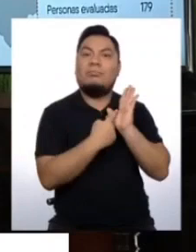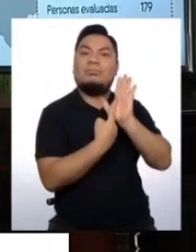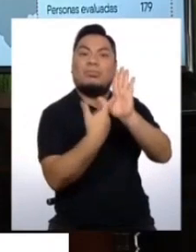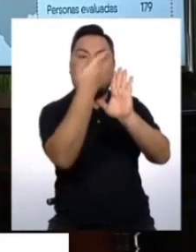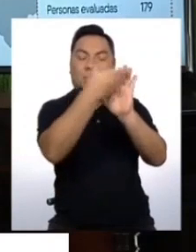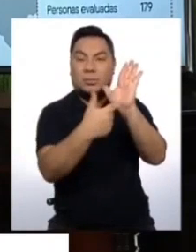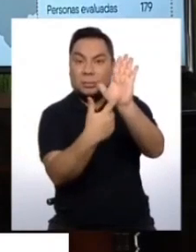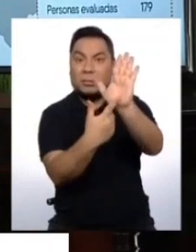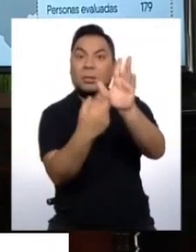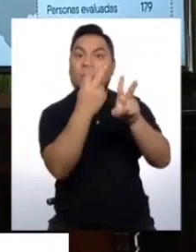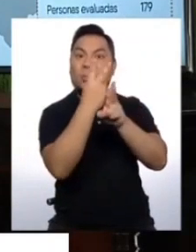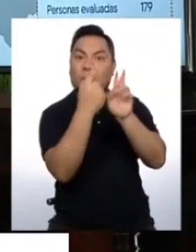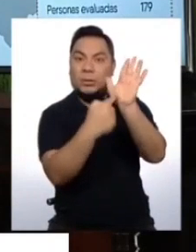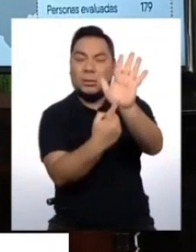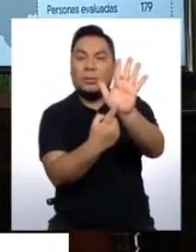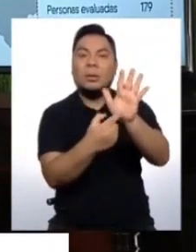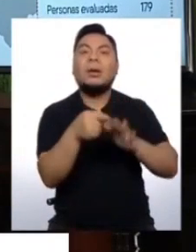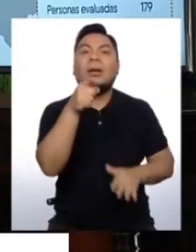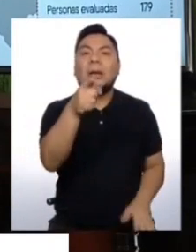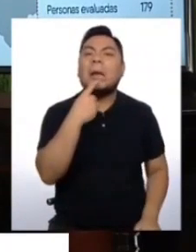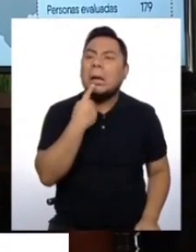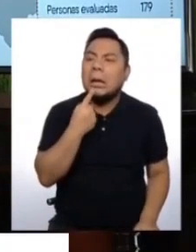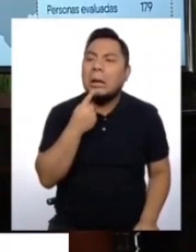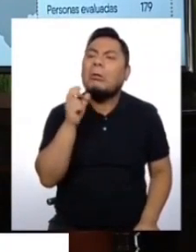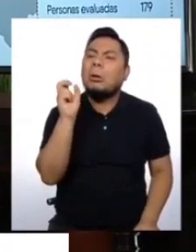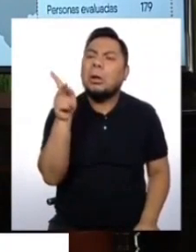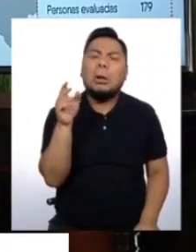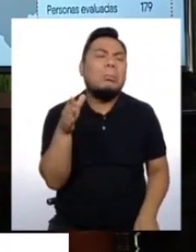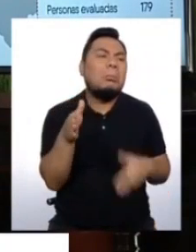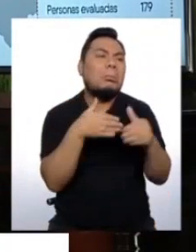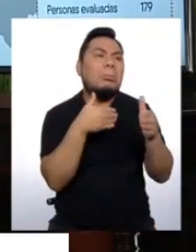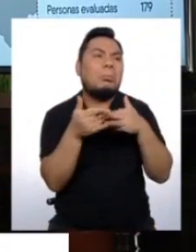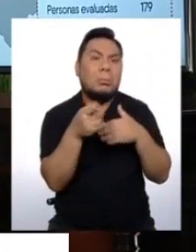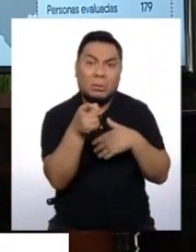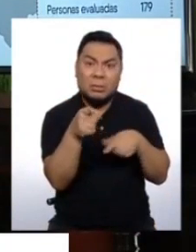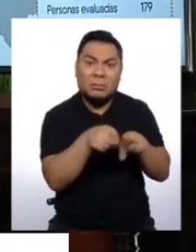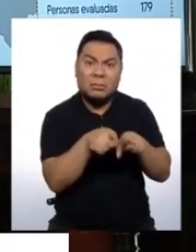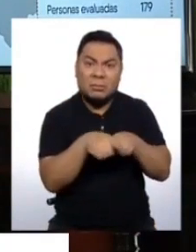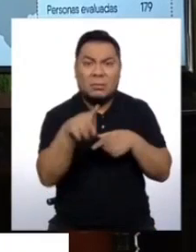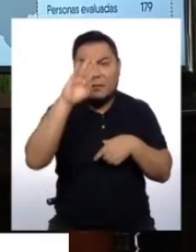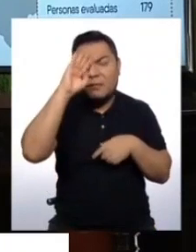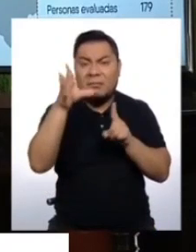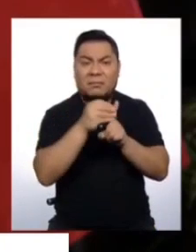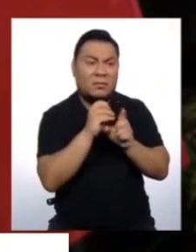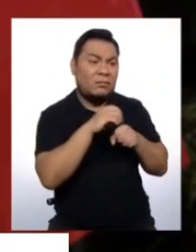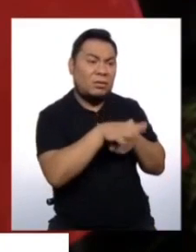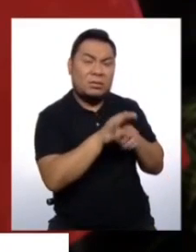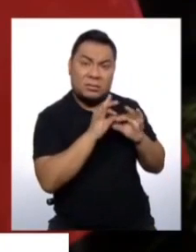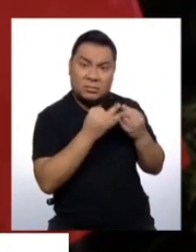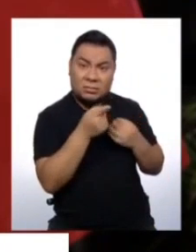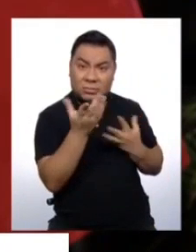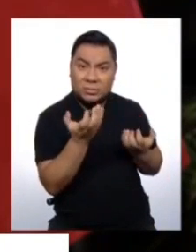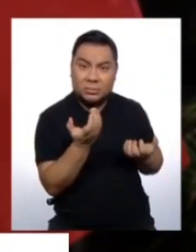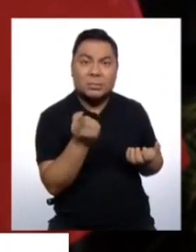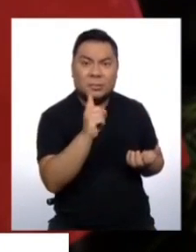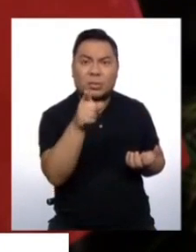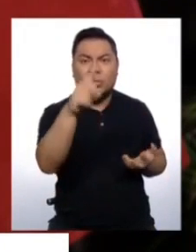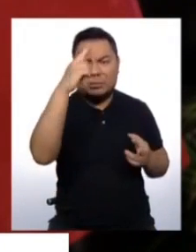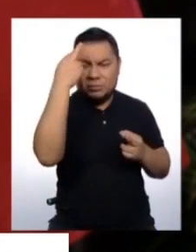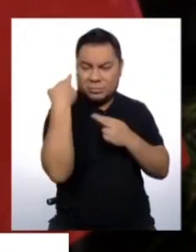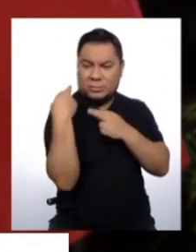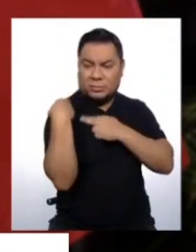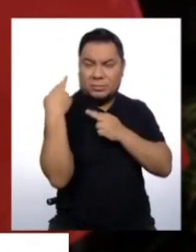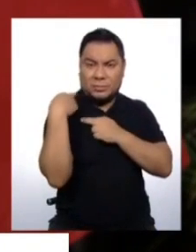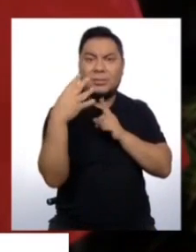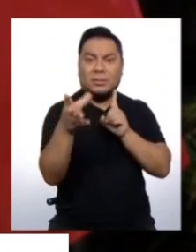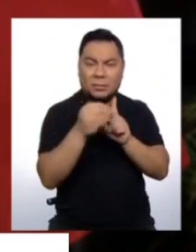pero para que sea exitoso tenemos que cada uno cuidarse y respetar lo que hemos establecido